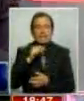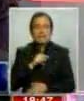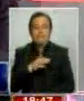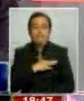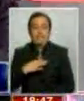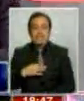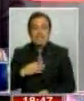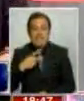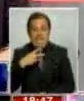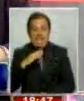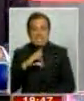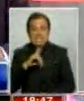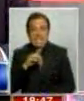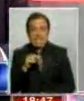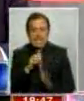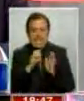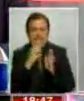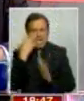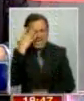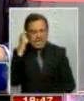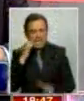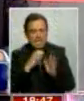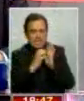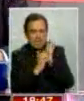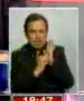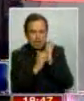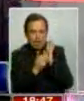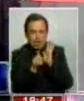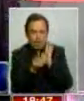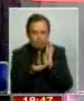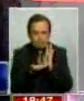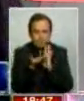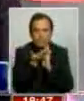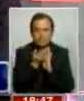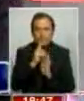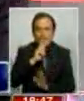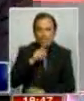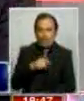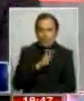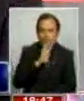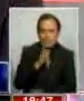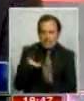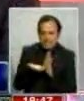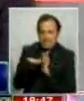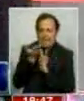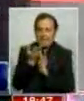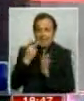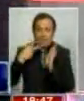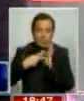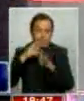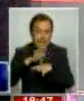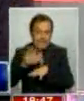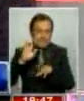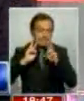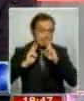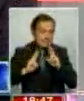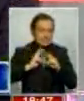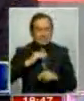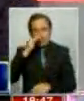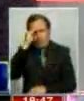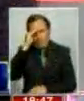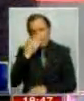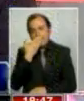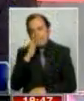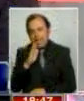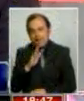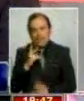nosotros en este año en la economía, desde 2,4 vamos a ir de menos a más. El 2015 esperamos, digamos, y estamos confiados de que va a ser mejor